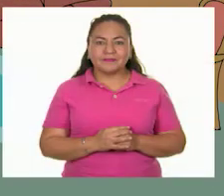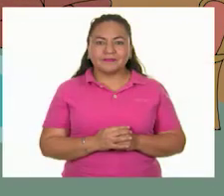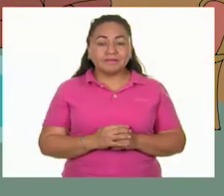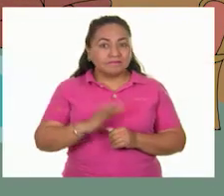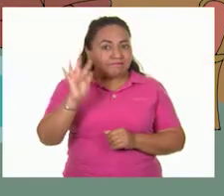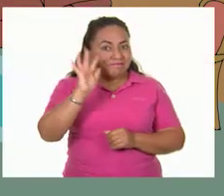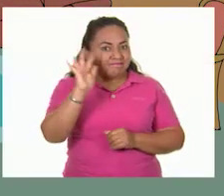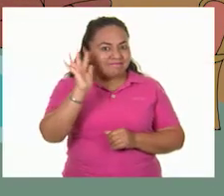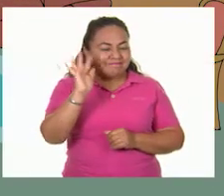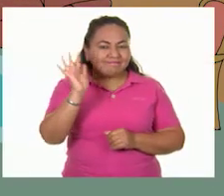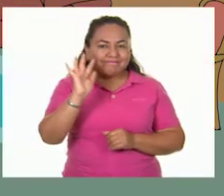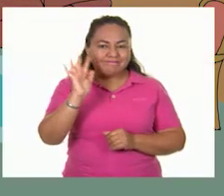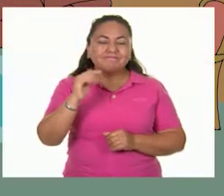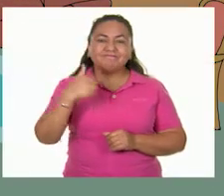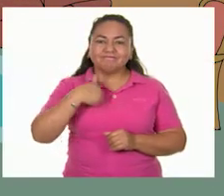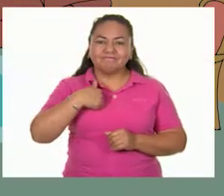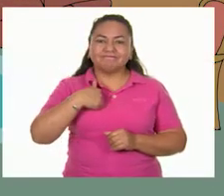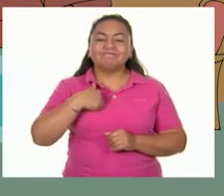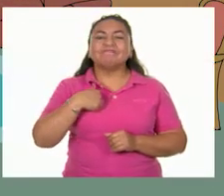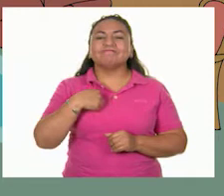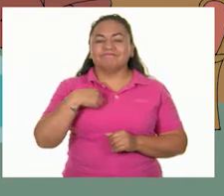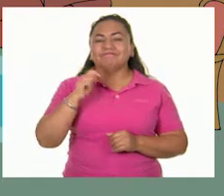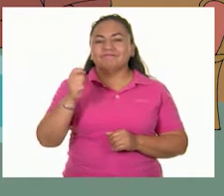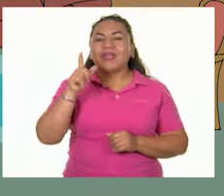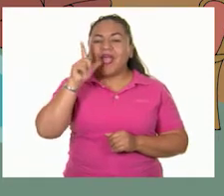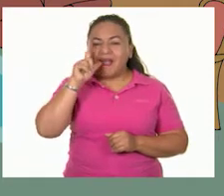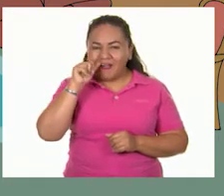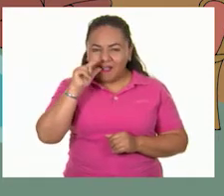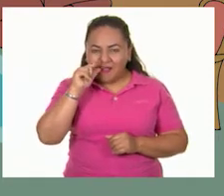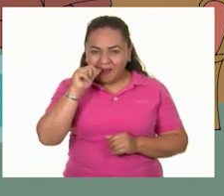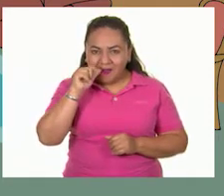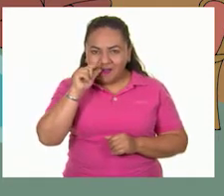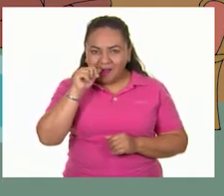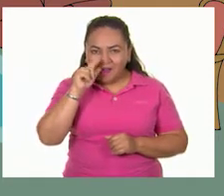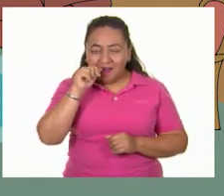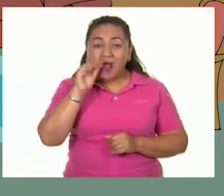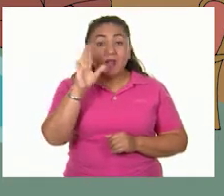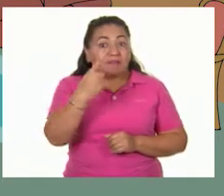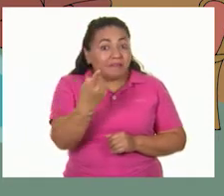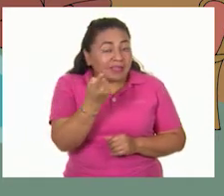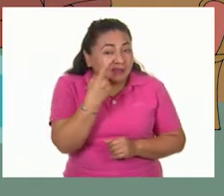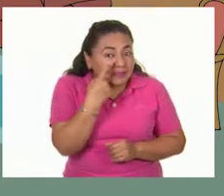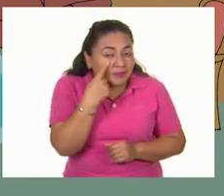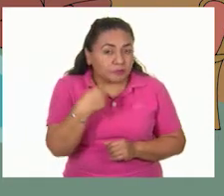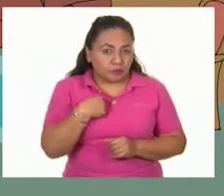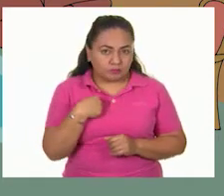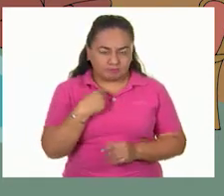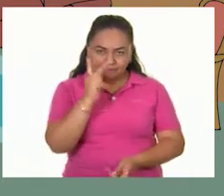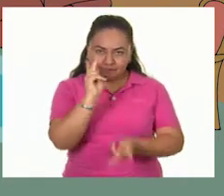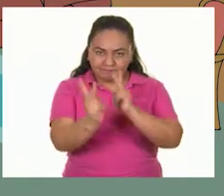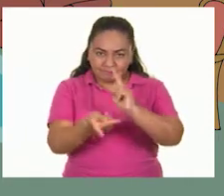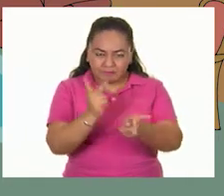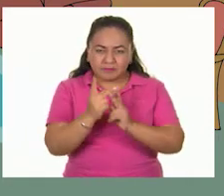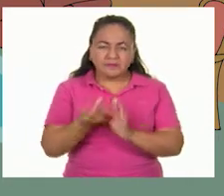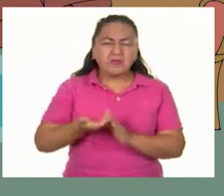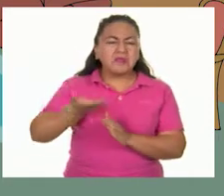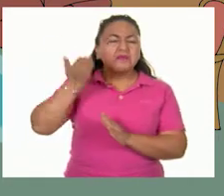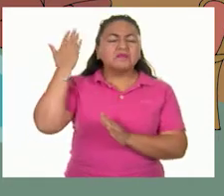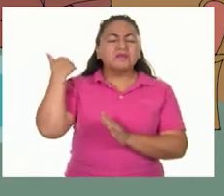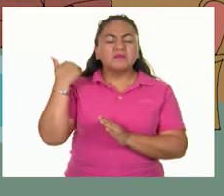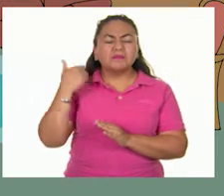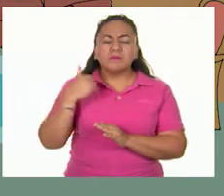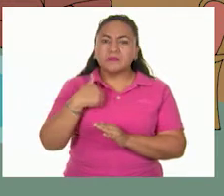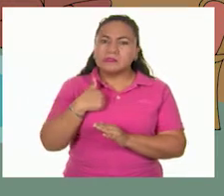Hola, ¿qué tal? Yo soy don Leopoldo. Sí. Y fíjense que les quiero platicar que el otro día me